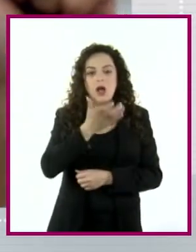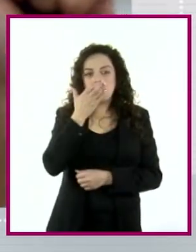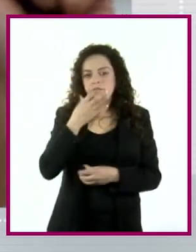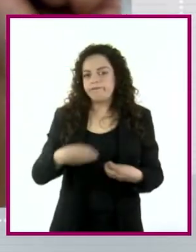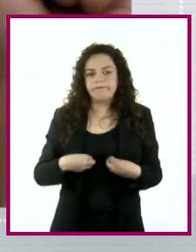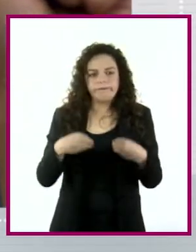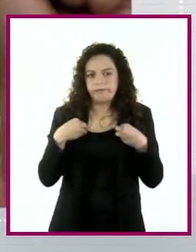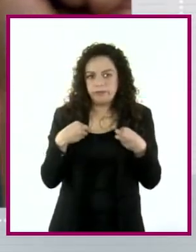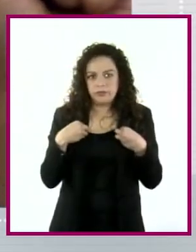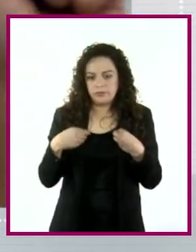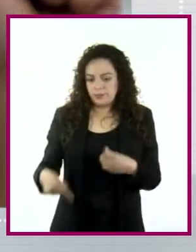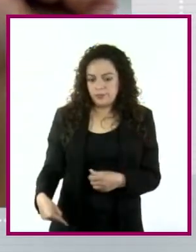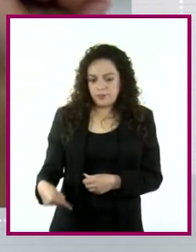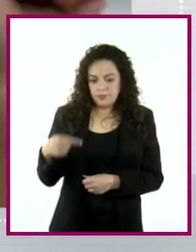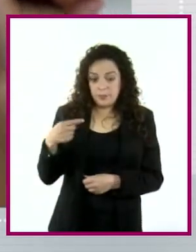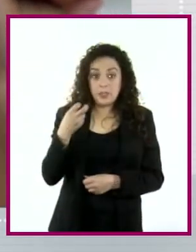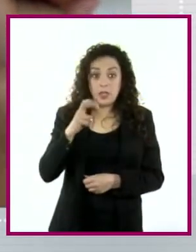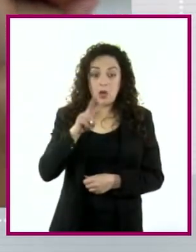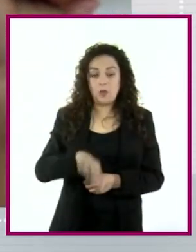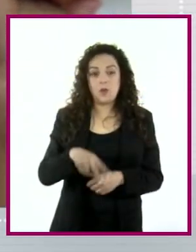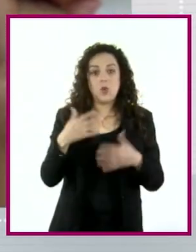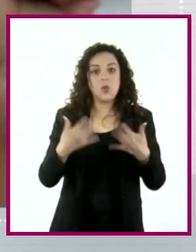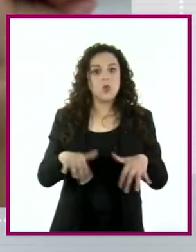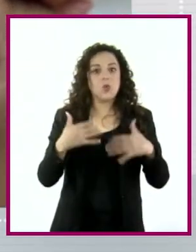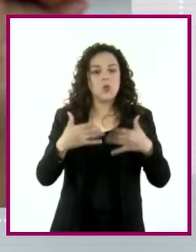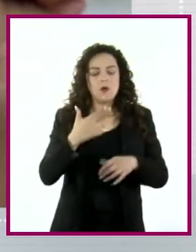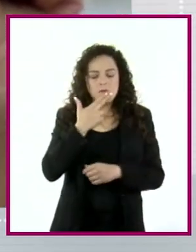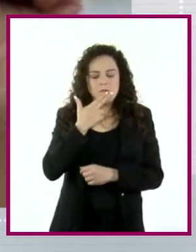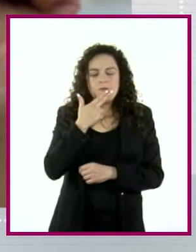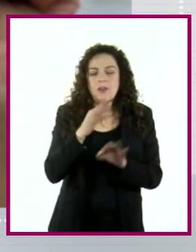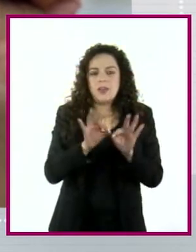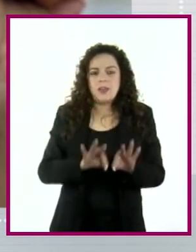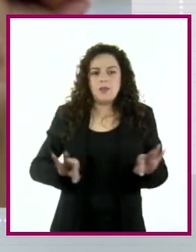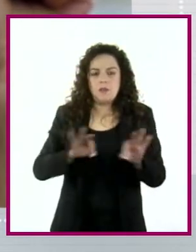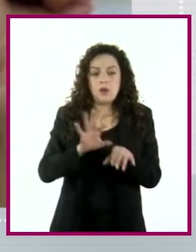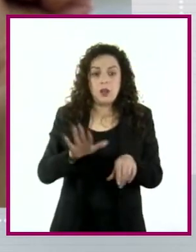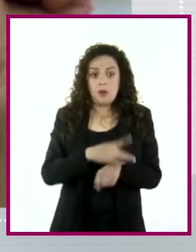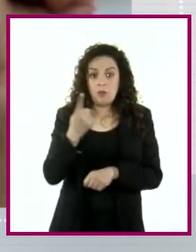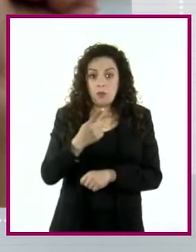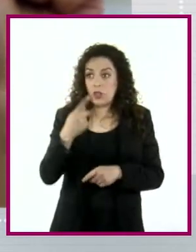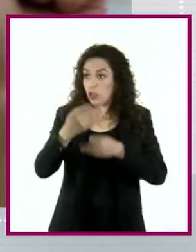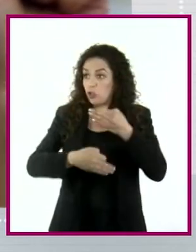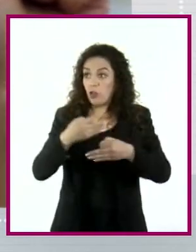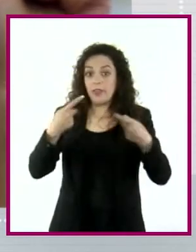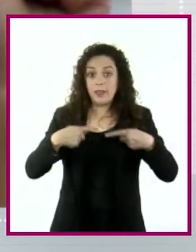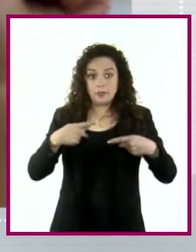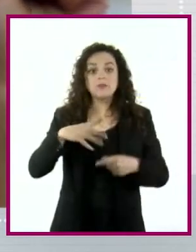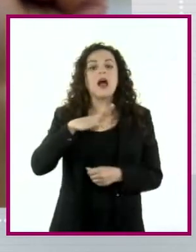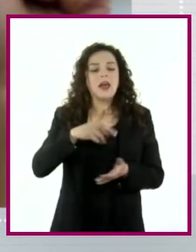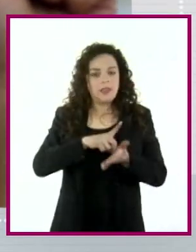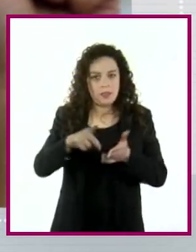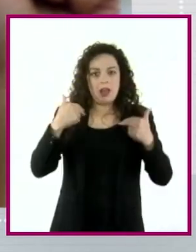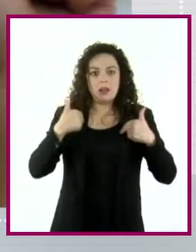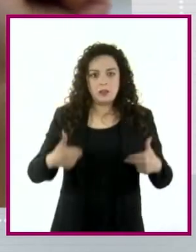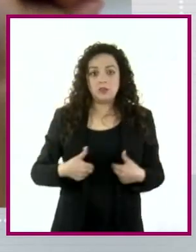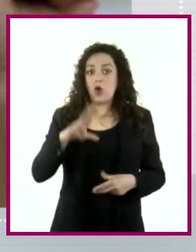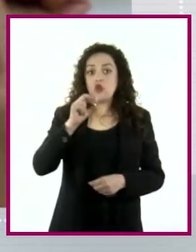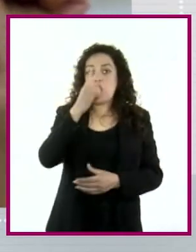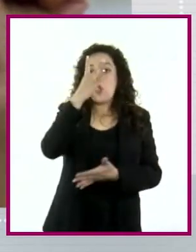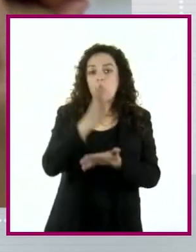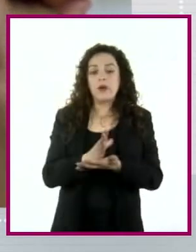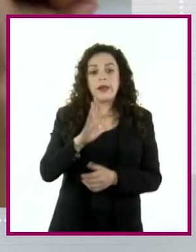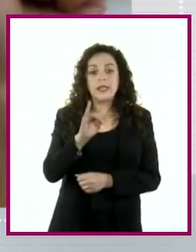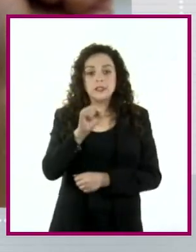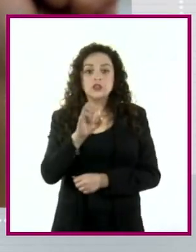Y eso es algo fantástico porque los derechos humanos son para todas las personas, no solo para las personas cis o las